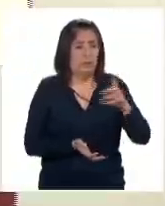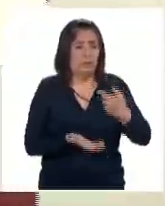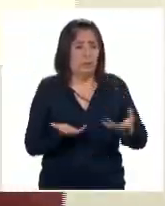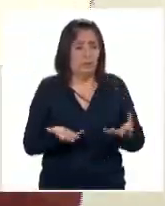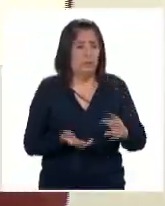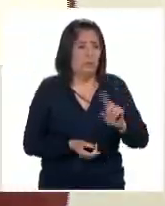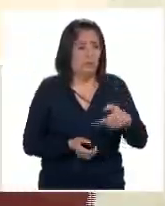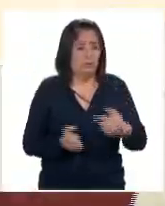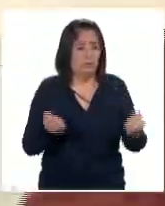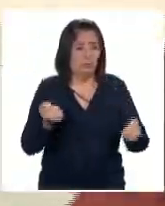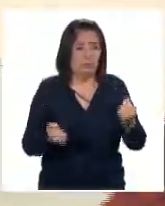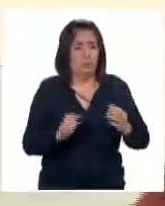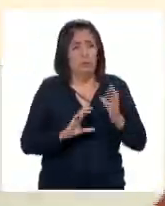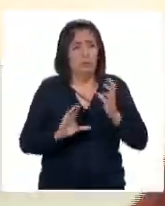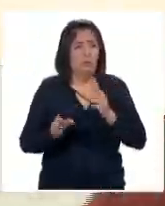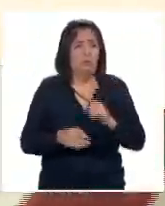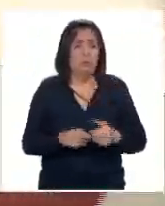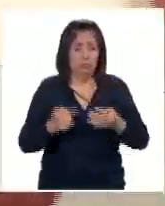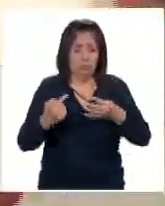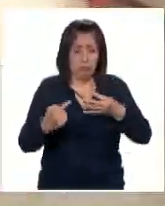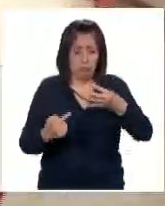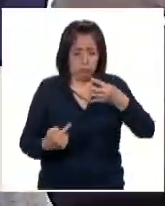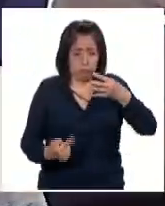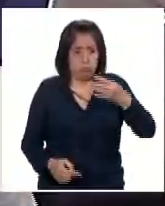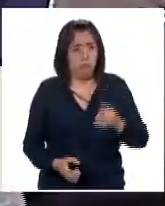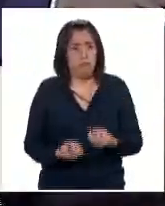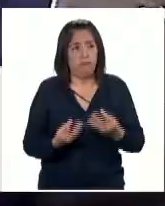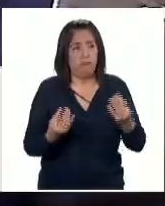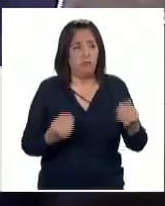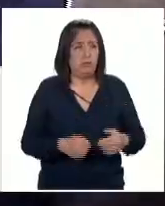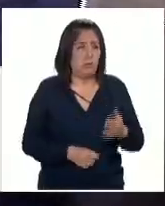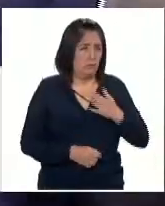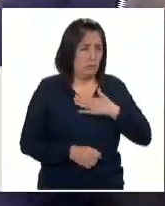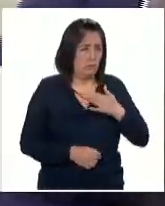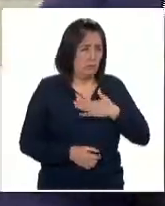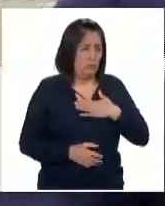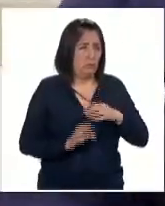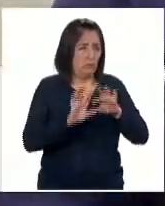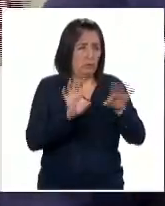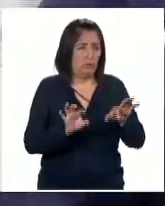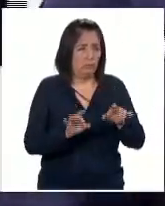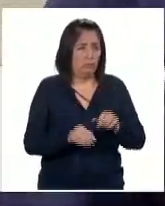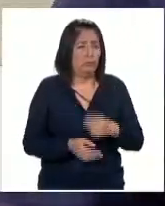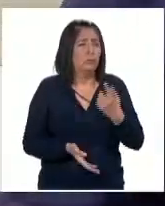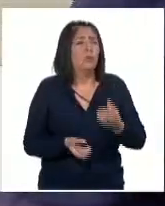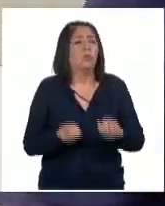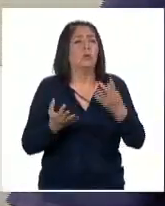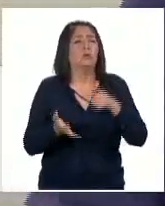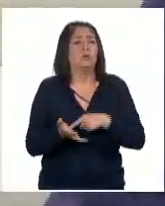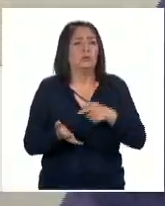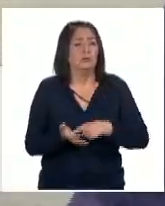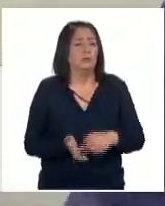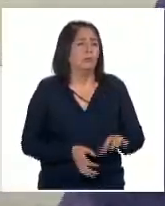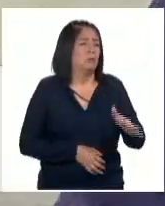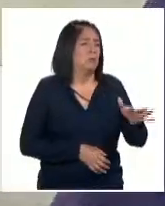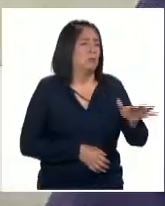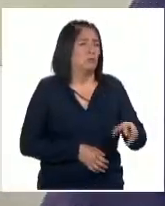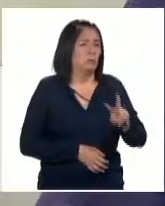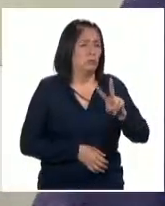transporte. Y si seguimos, no paramos de contar. Mi rubro es de cómputo. ¿Cuánto le deben? Ahí me deben un promedio